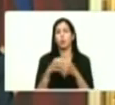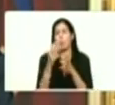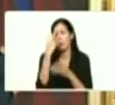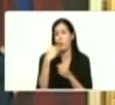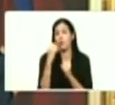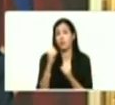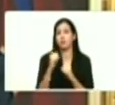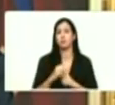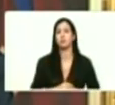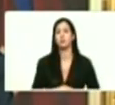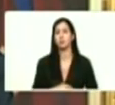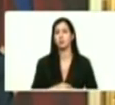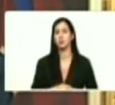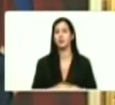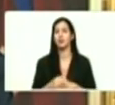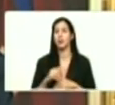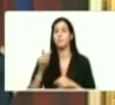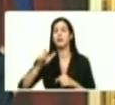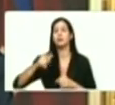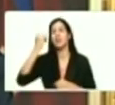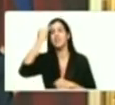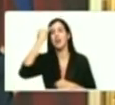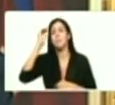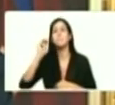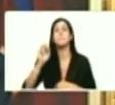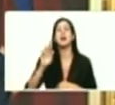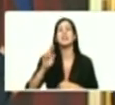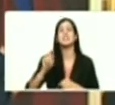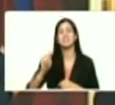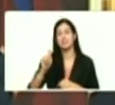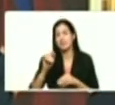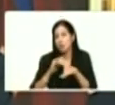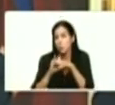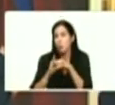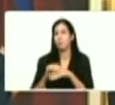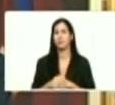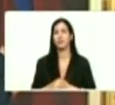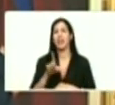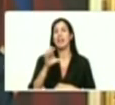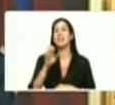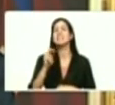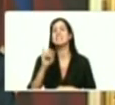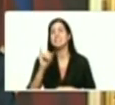y los leninistas también perdona Rodríguez así